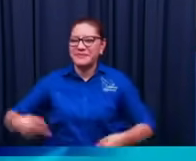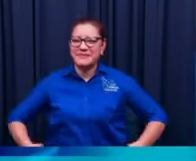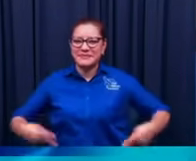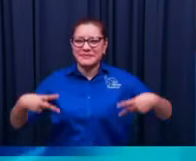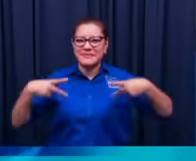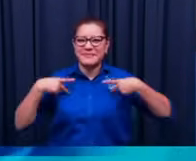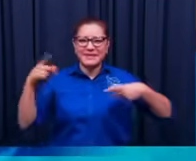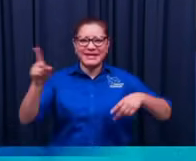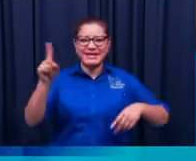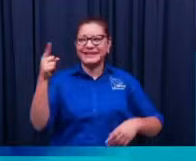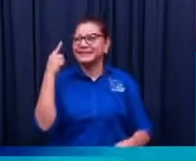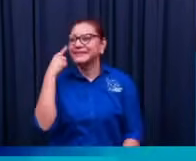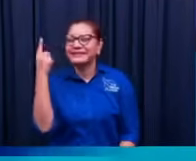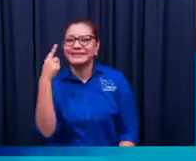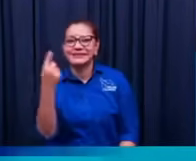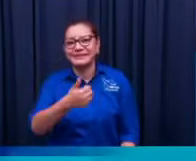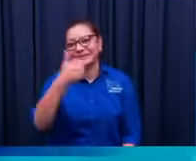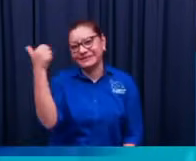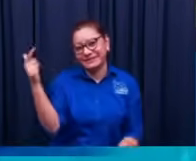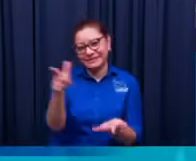que andarte metiendo en otros lugares.